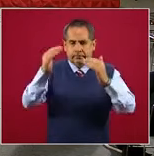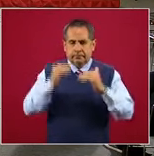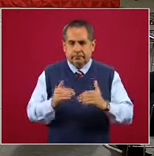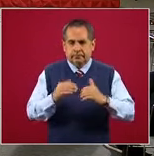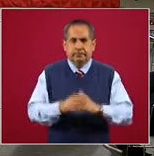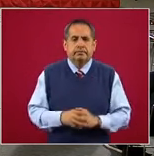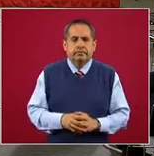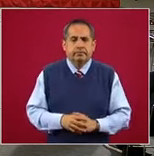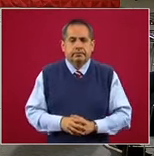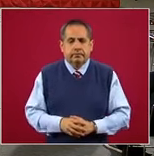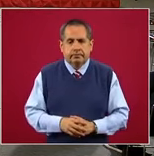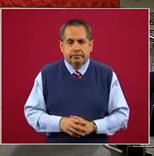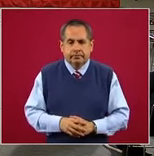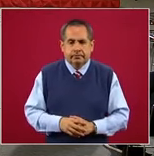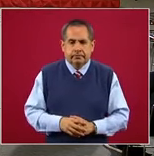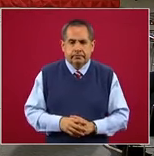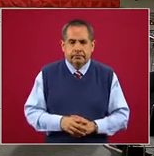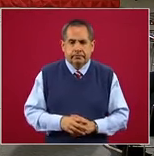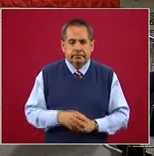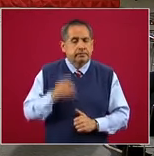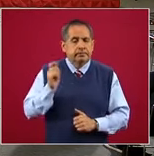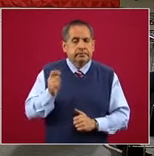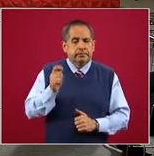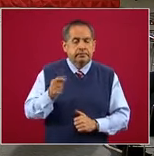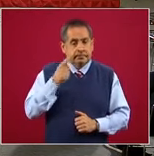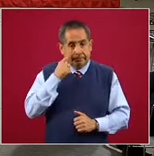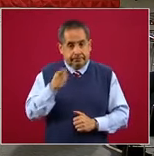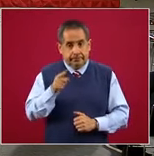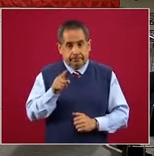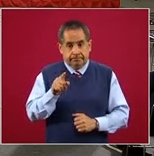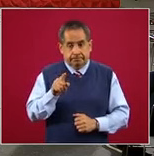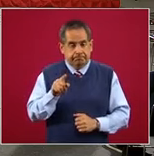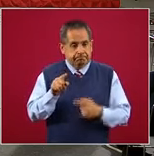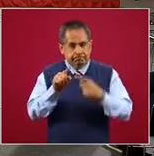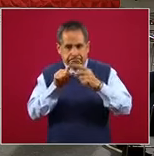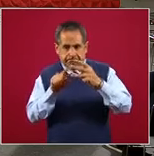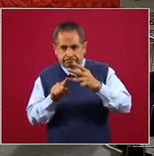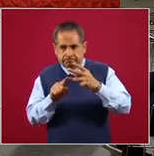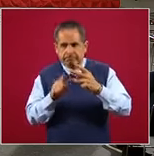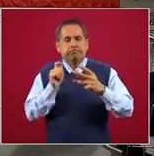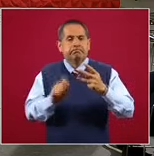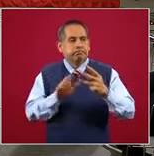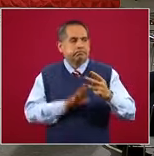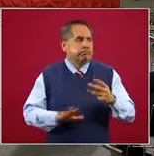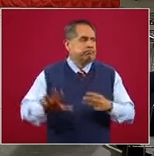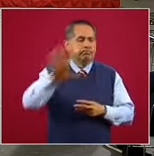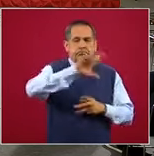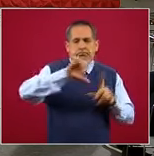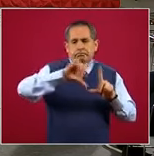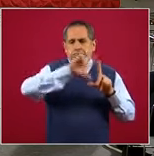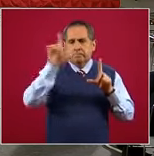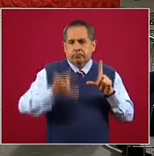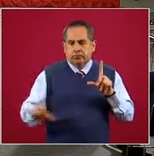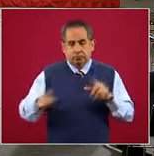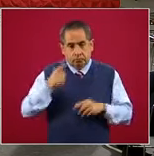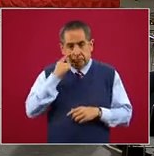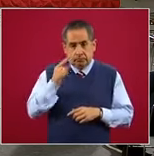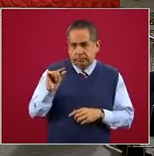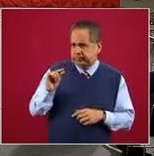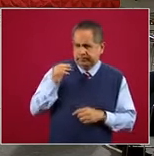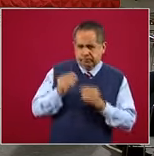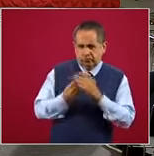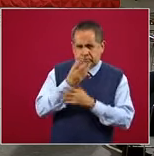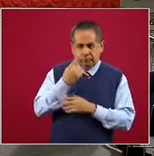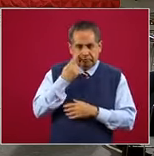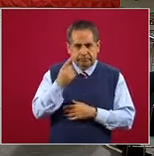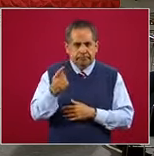siguiente diapositiva, que es precisamente la que destaca los elementos del escenario nacional. Este es un gráfico